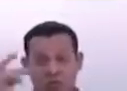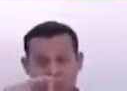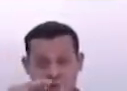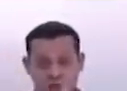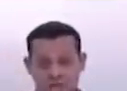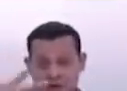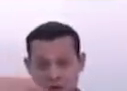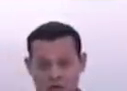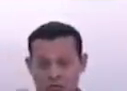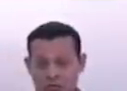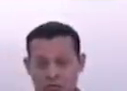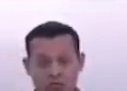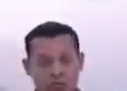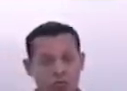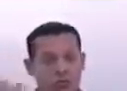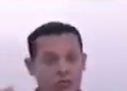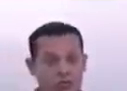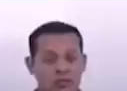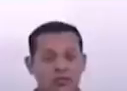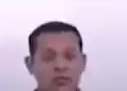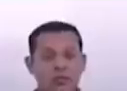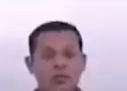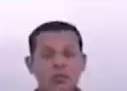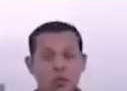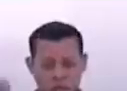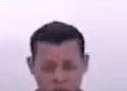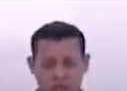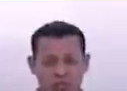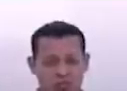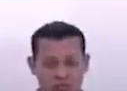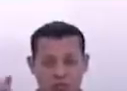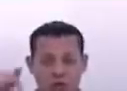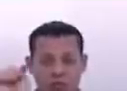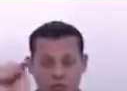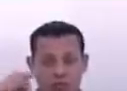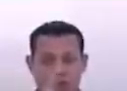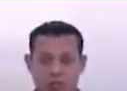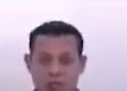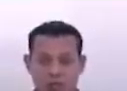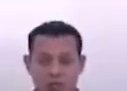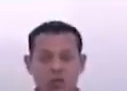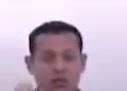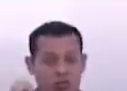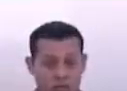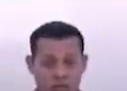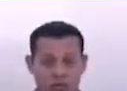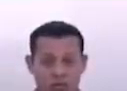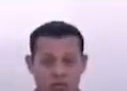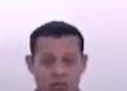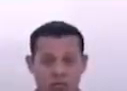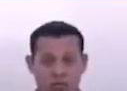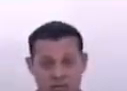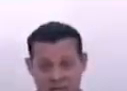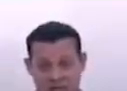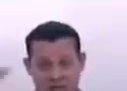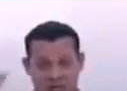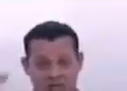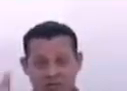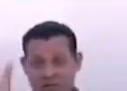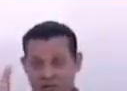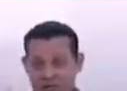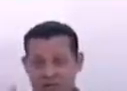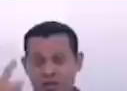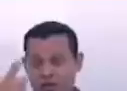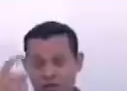reglamento interior de la Asamblea Legislativa le da potestades a usted para poder incluso retirar la palabra cuando se falta